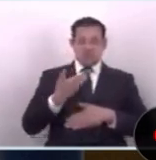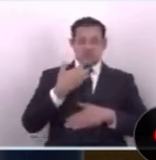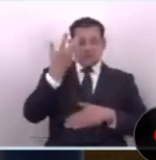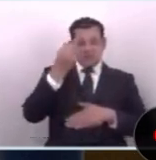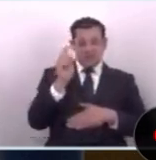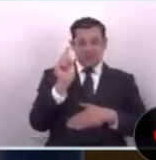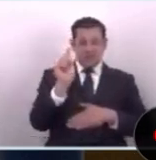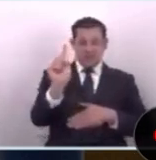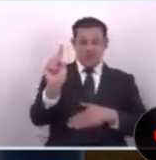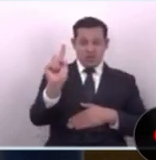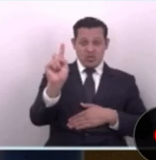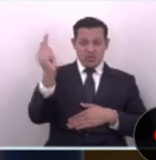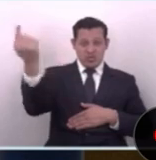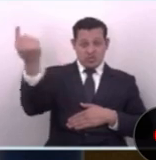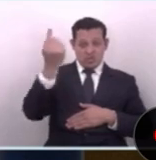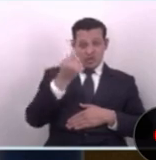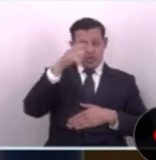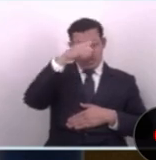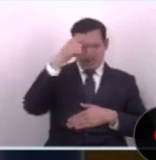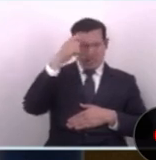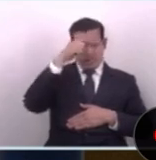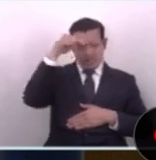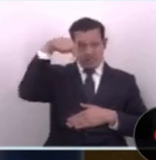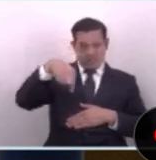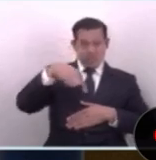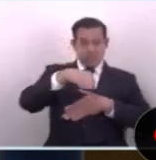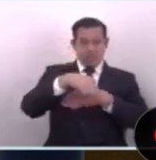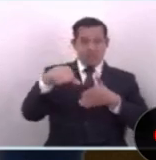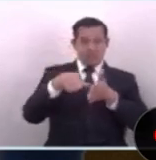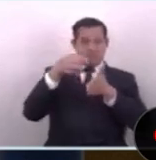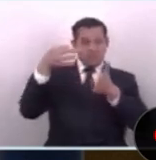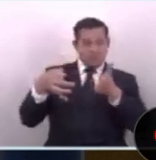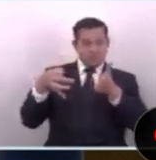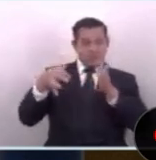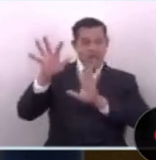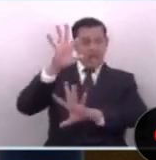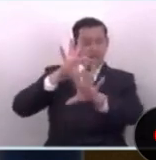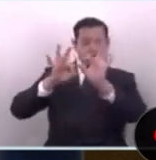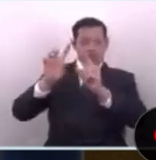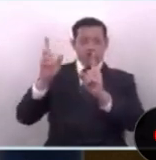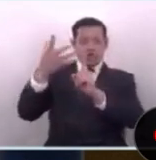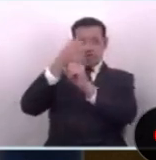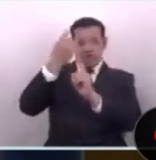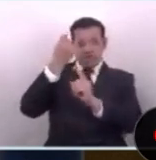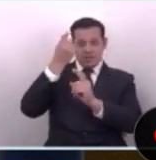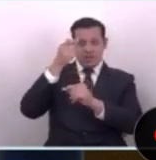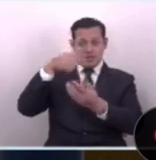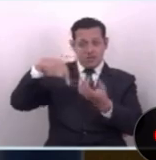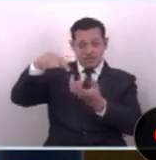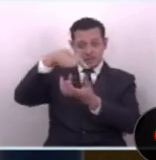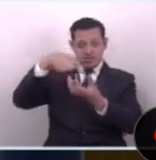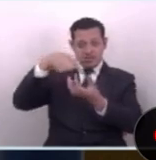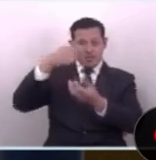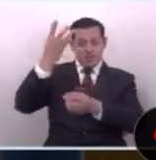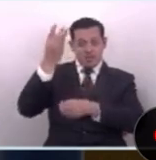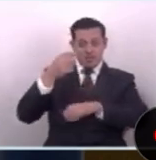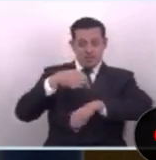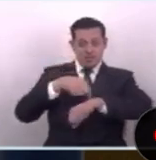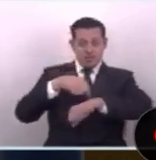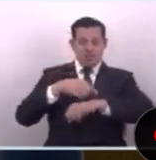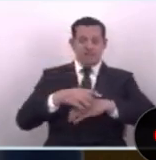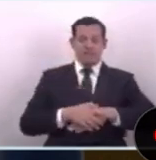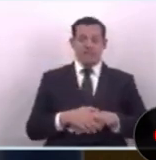1 hemos venido a trabajar a esta asamblea algo que no logran entender todavía a esta